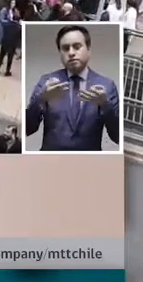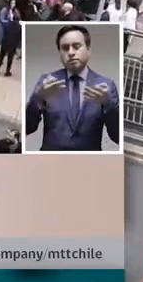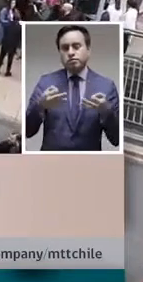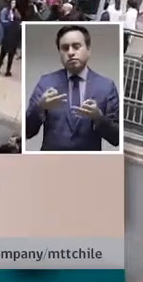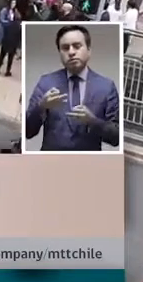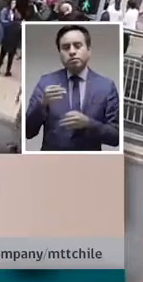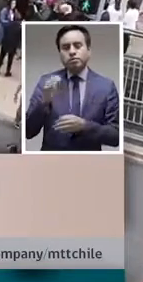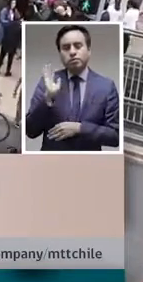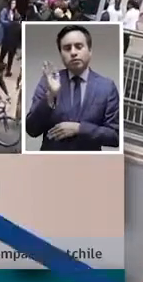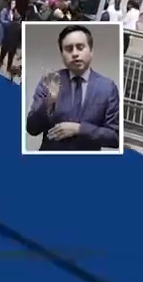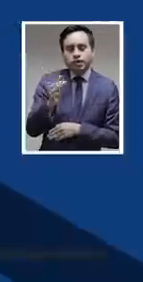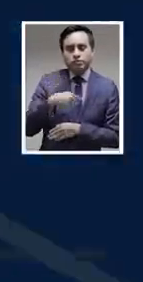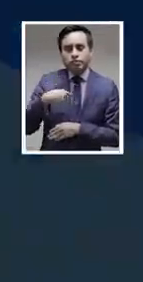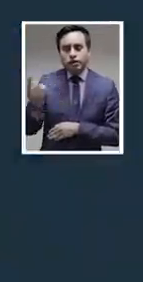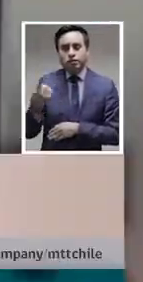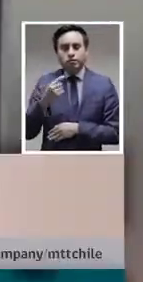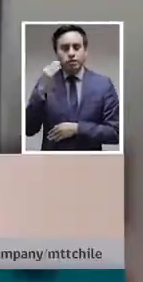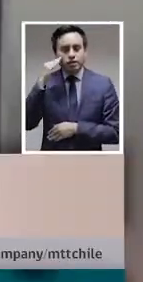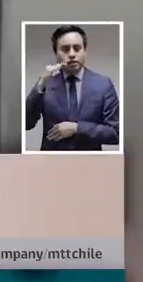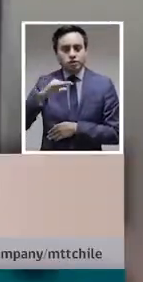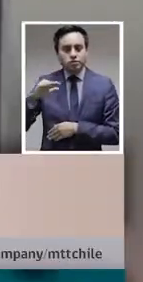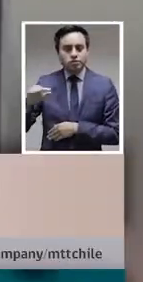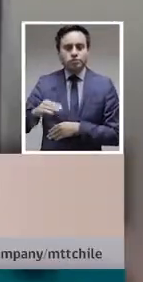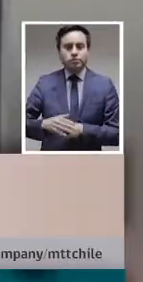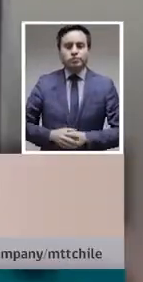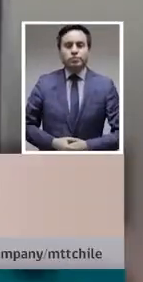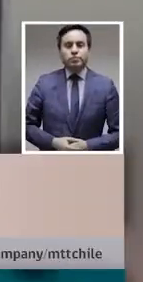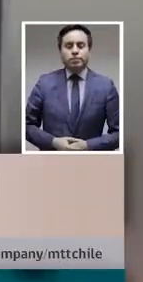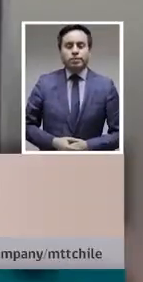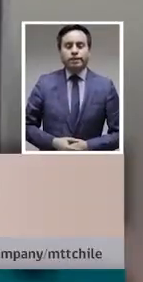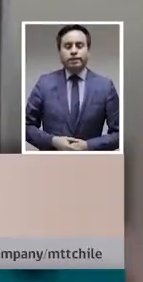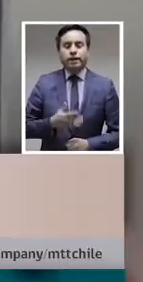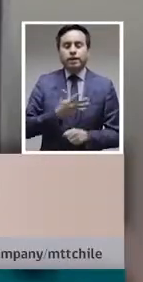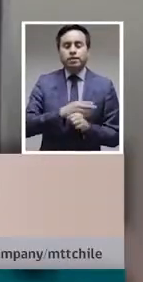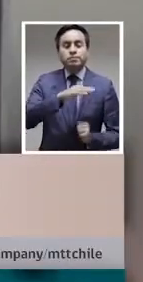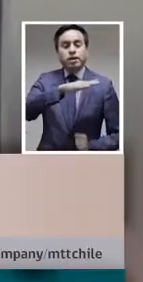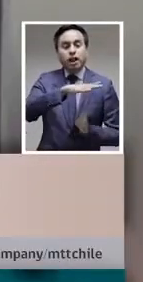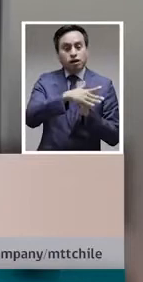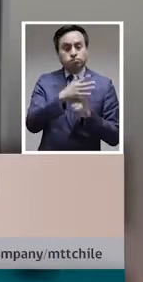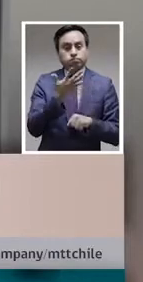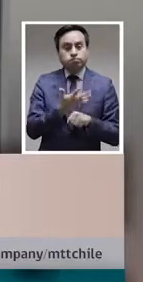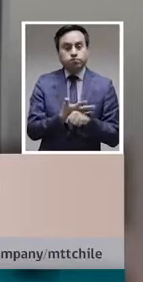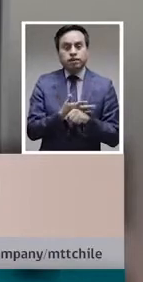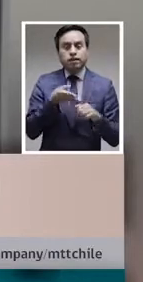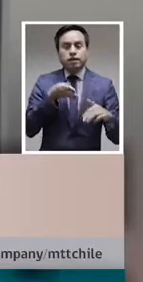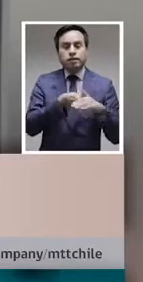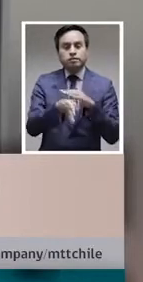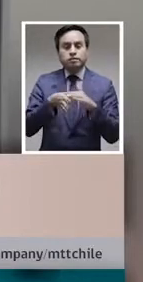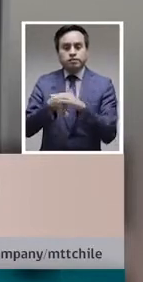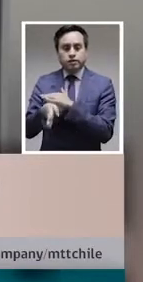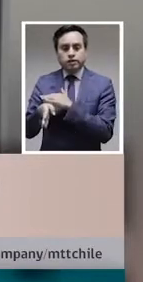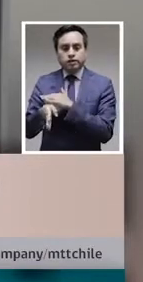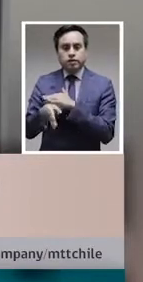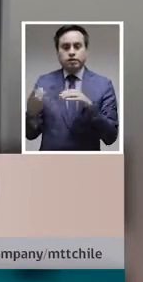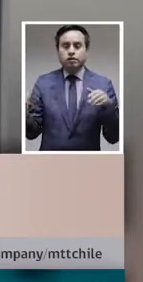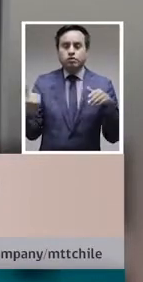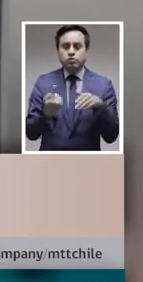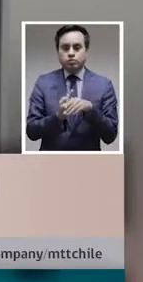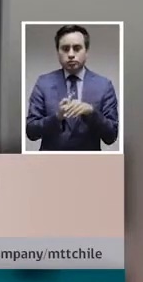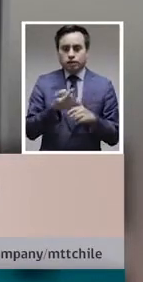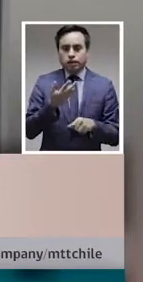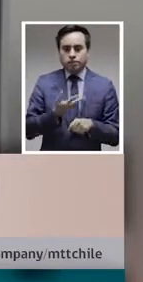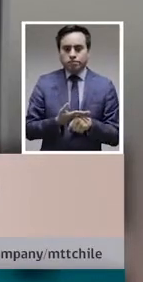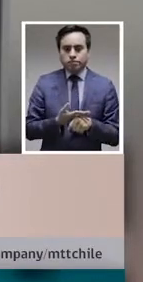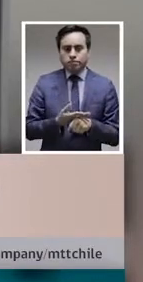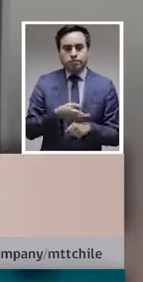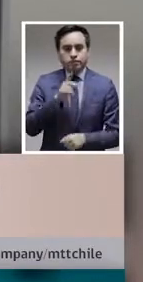los viajes para los niños. Tenemos un pilar estratégico de accesibilidad e inclusión,